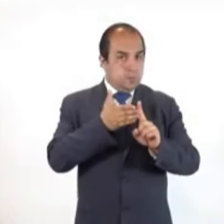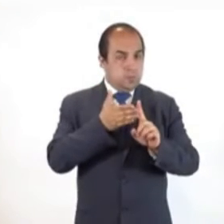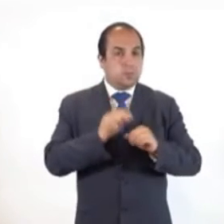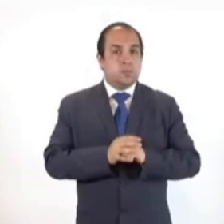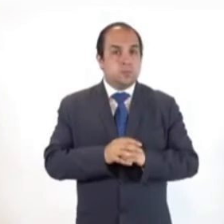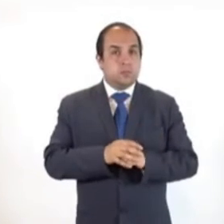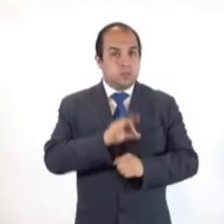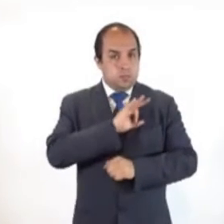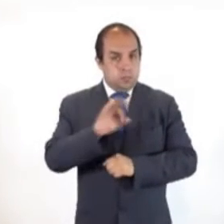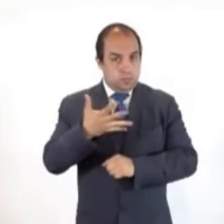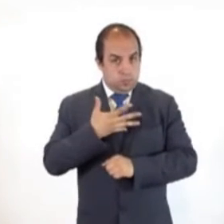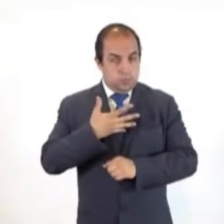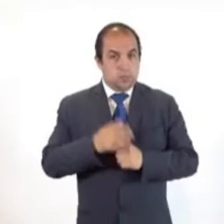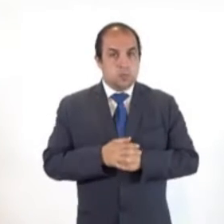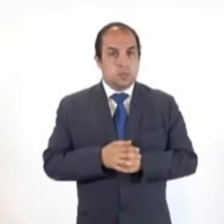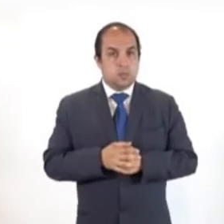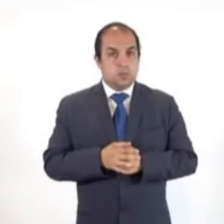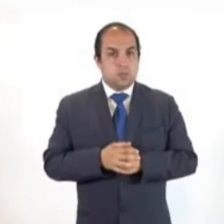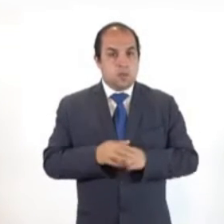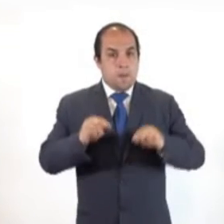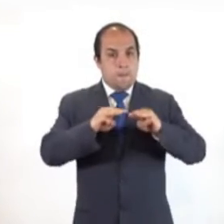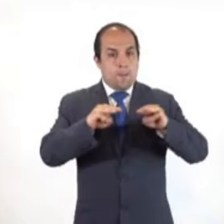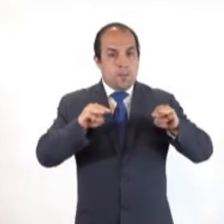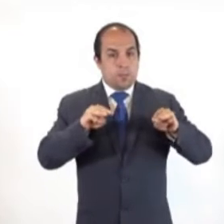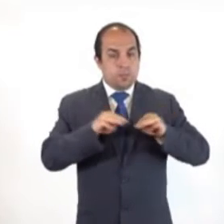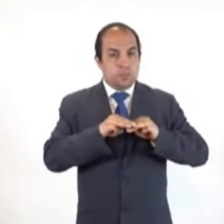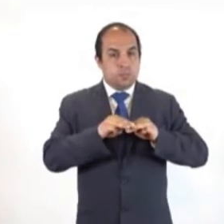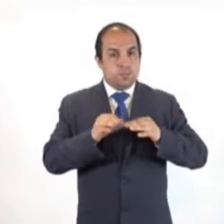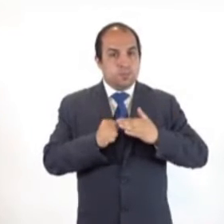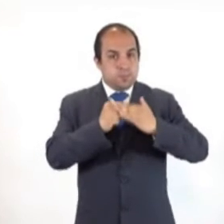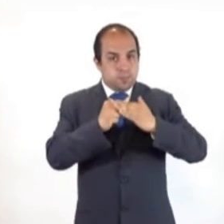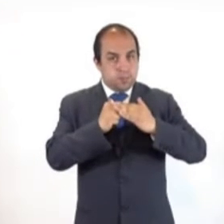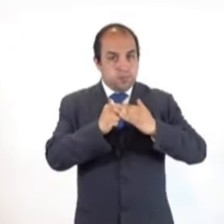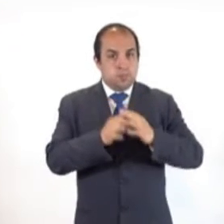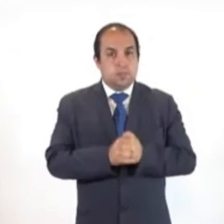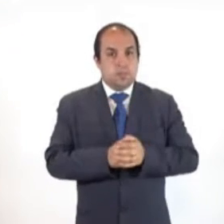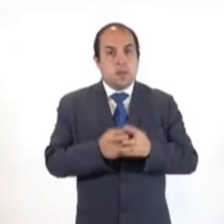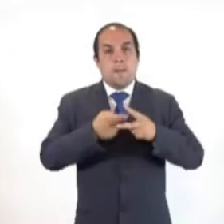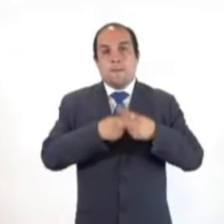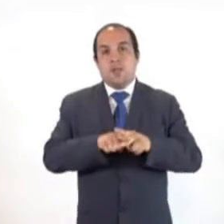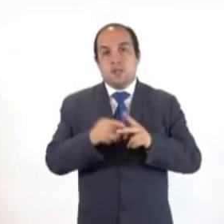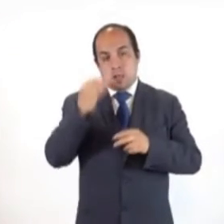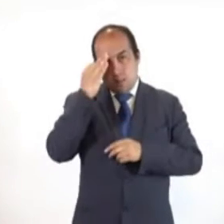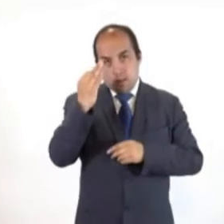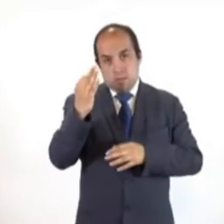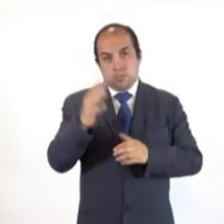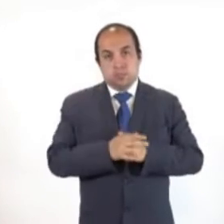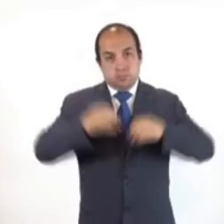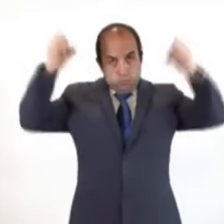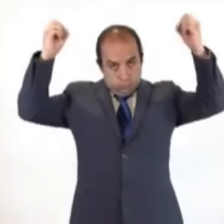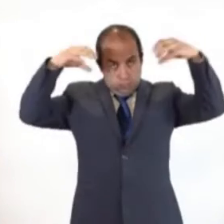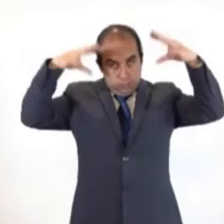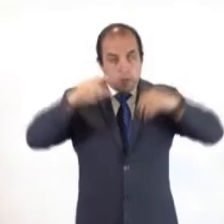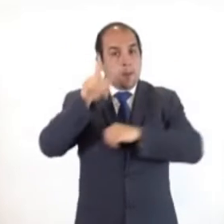que puedan tener mobiliario un poco más sólido de cara al inicio de la temporada de lluvias. Entonces, a partir